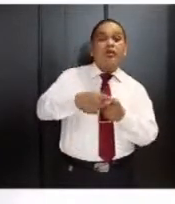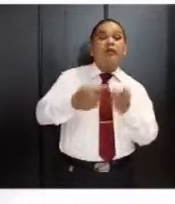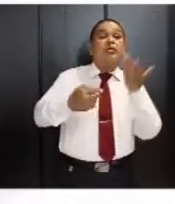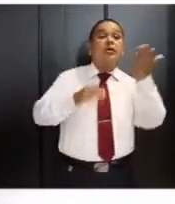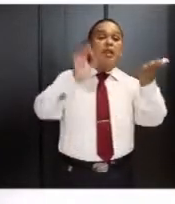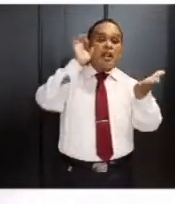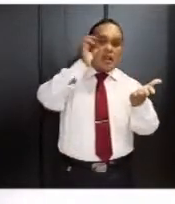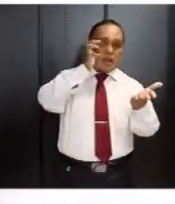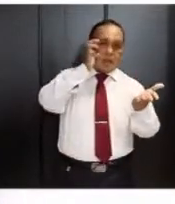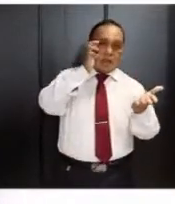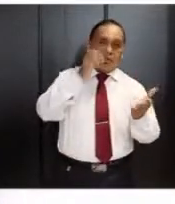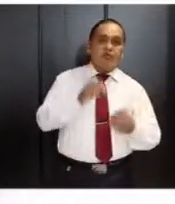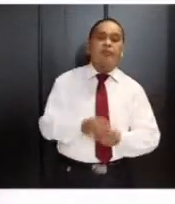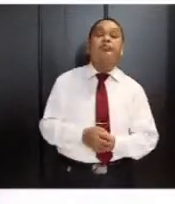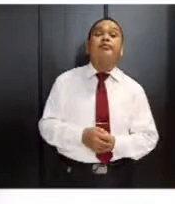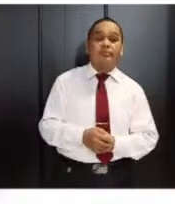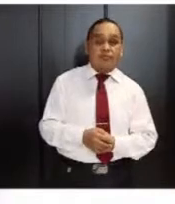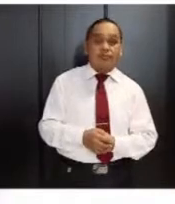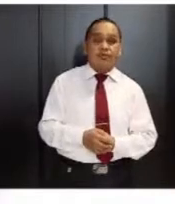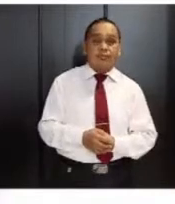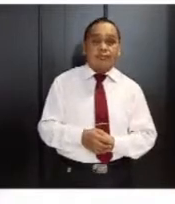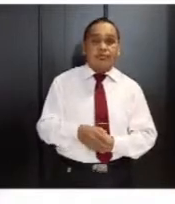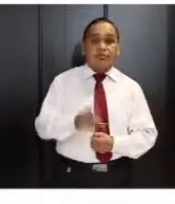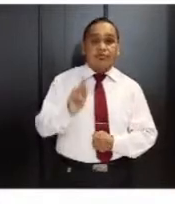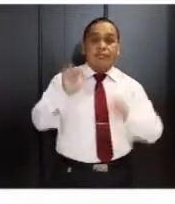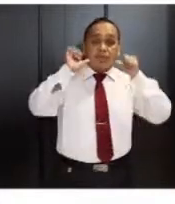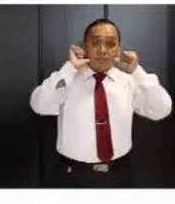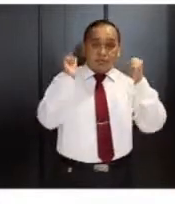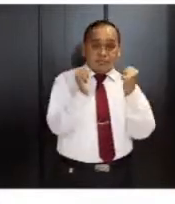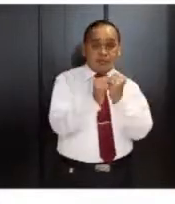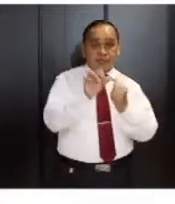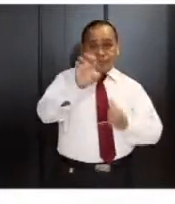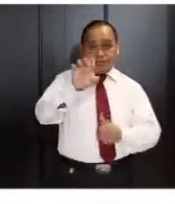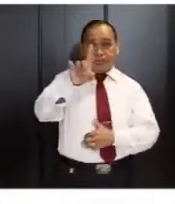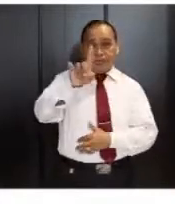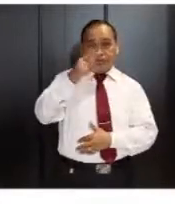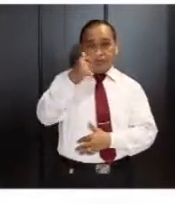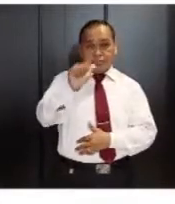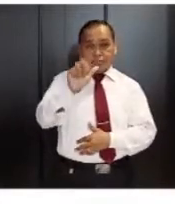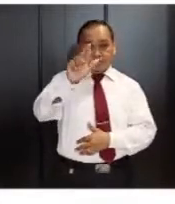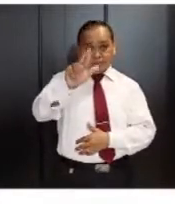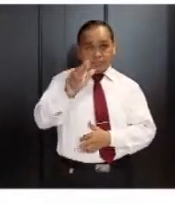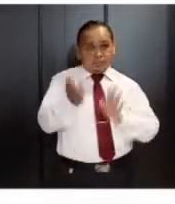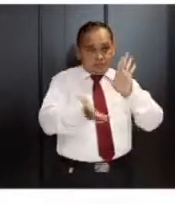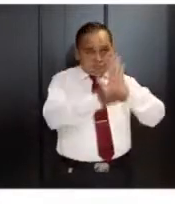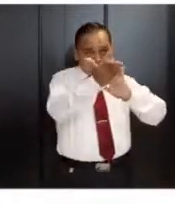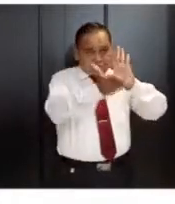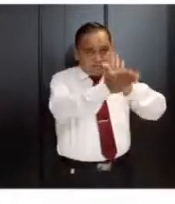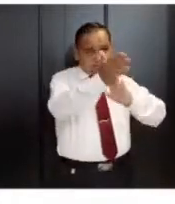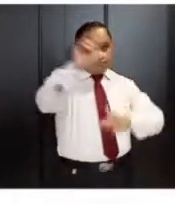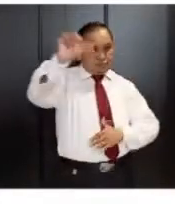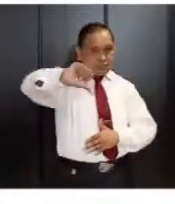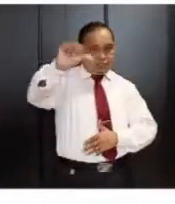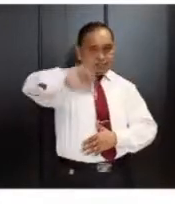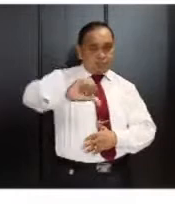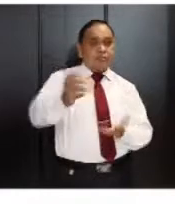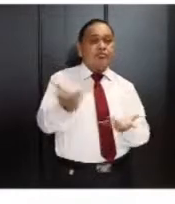le donamos, insisto, a la administración de Edgar, se construyó el hoy